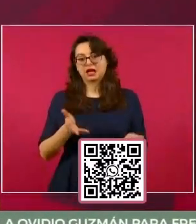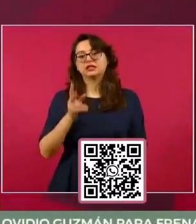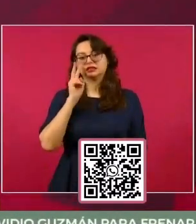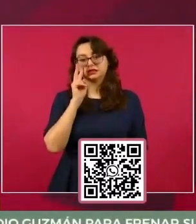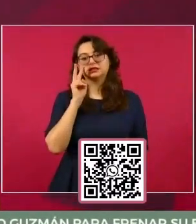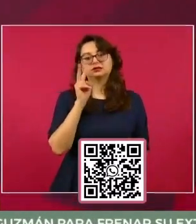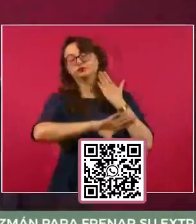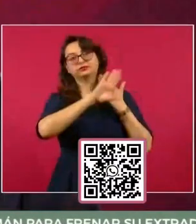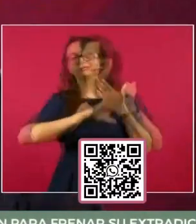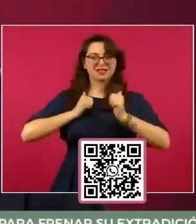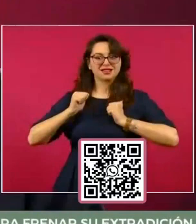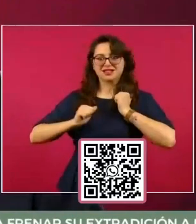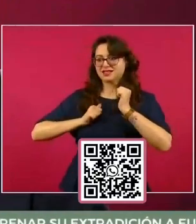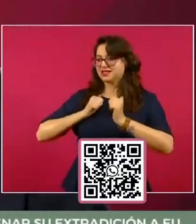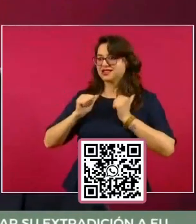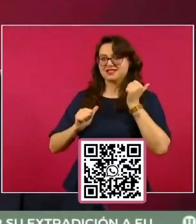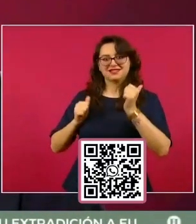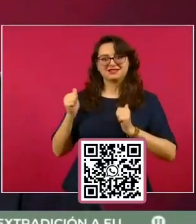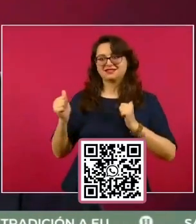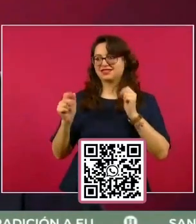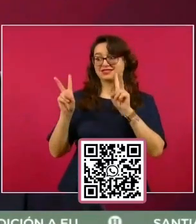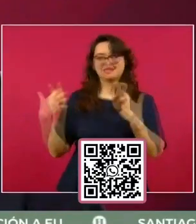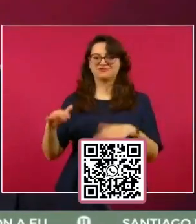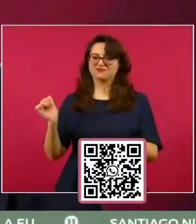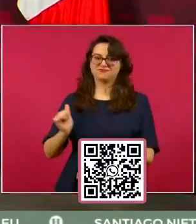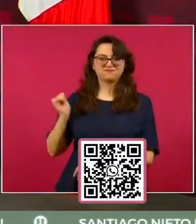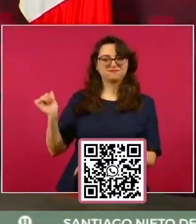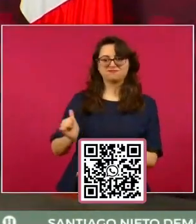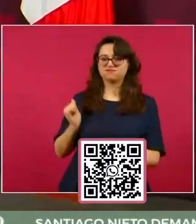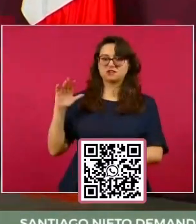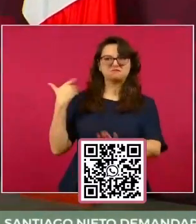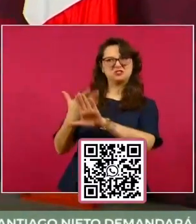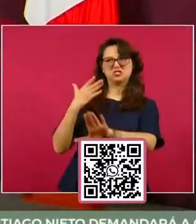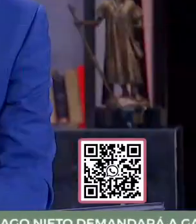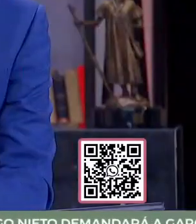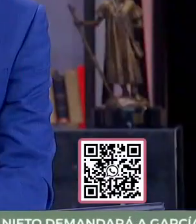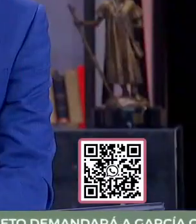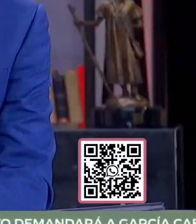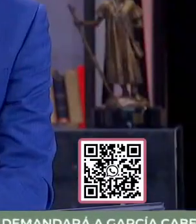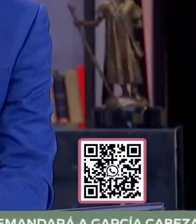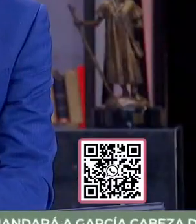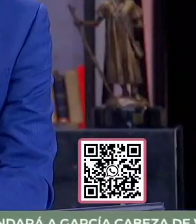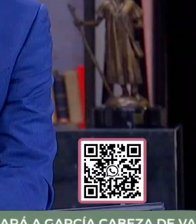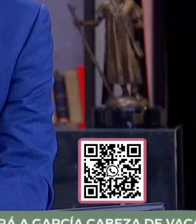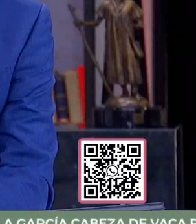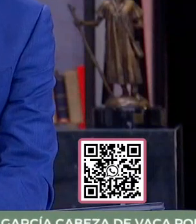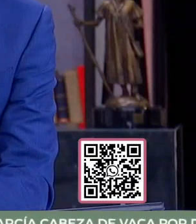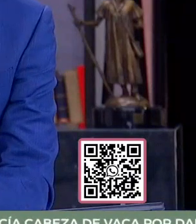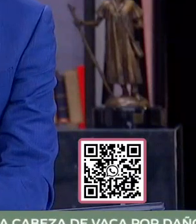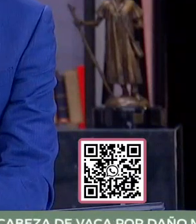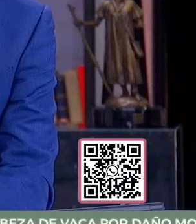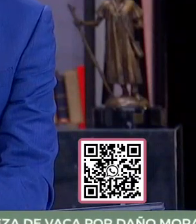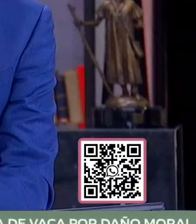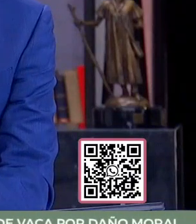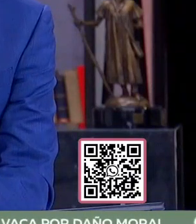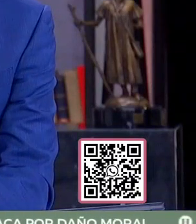Todos nuestros adversarios y la mayoría de los medios de información que están en contra de nosotros. O sea, preguntarle a qué hora va a